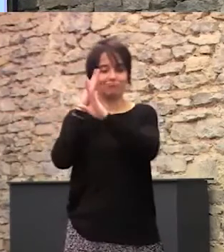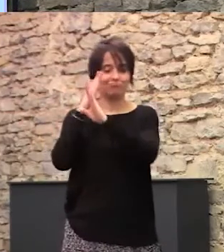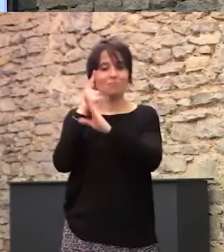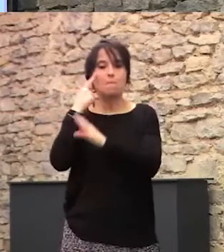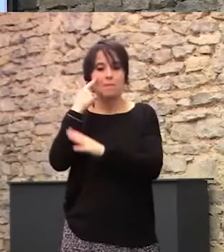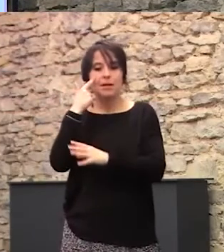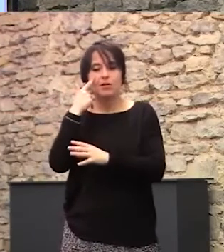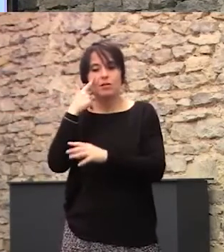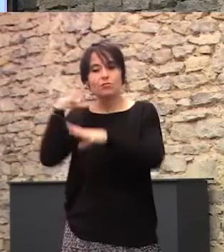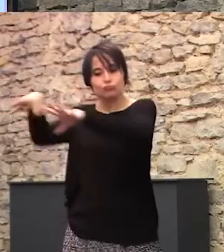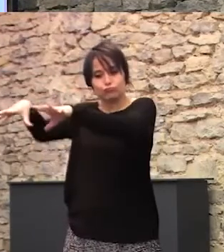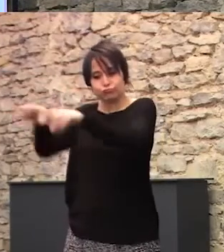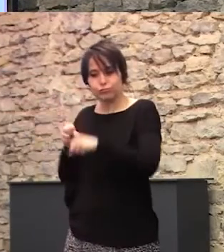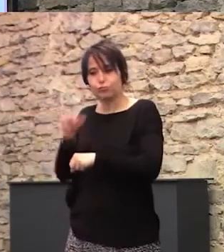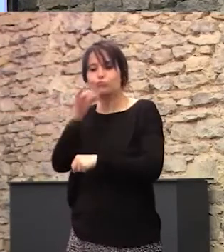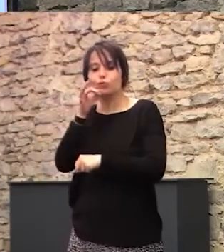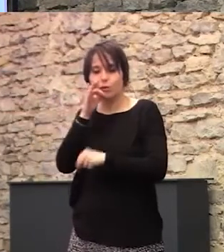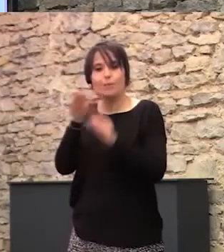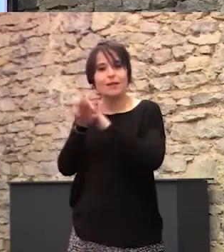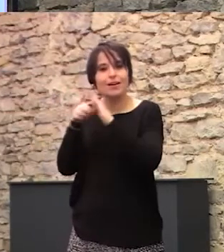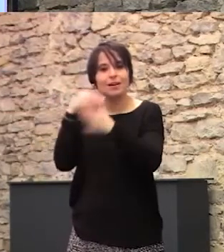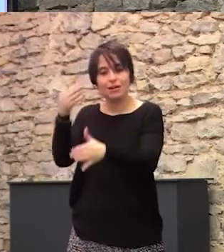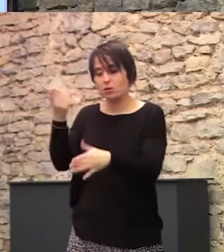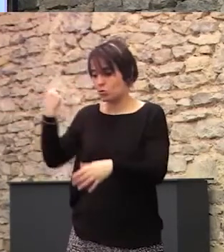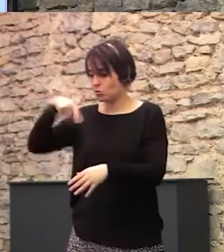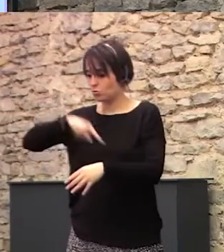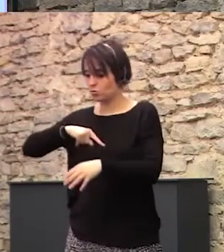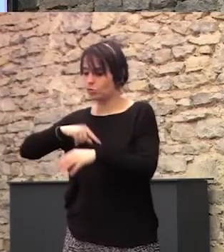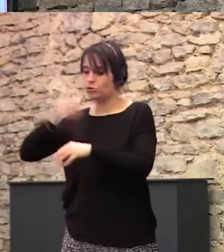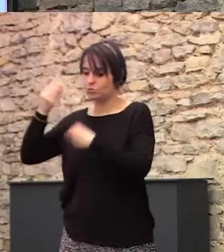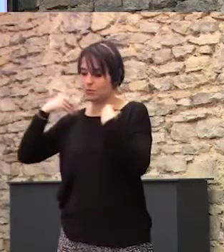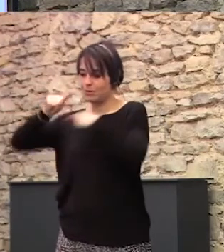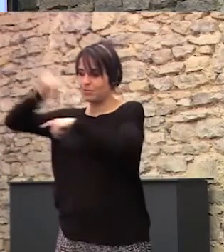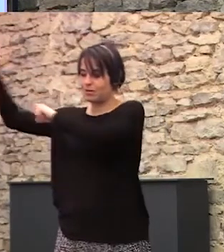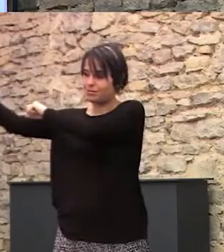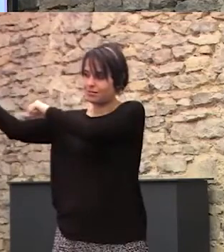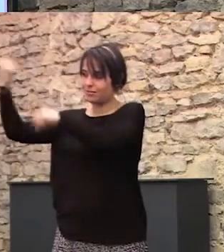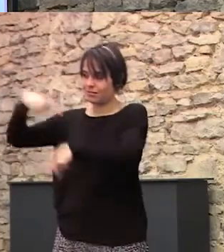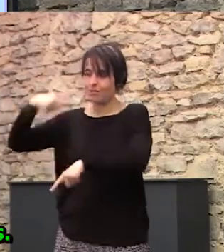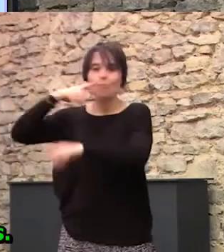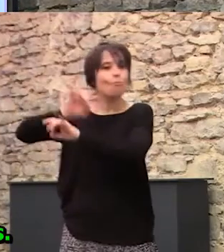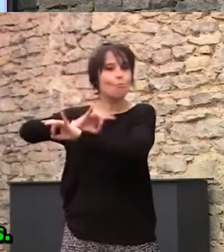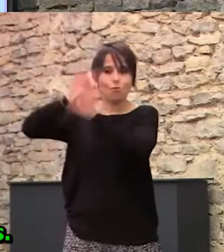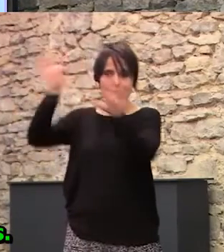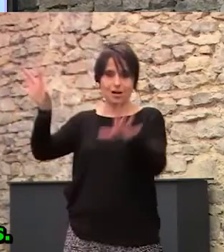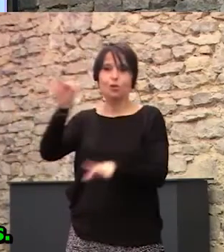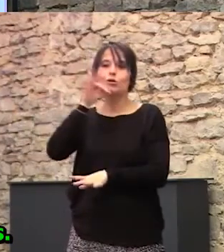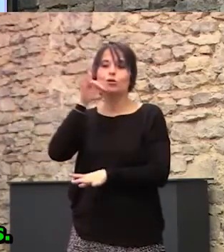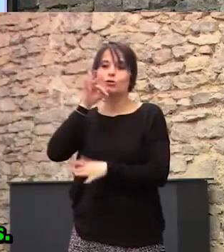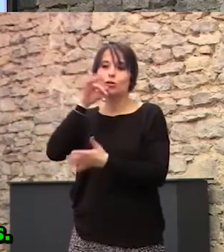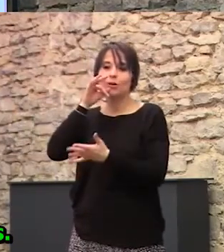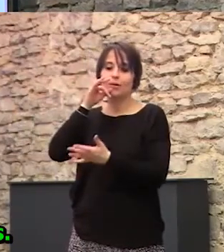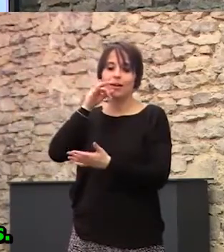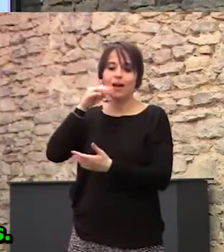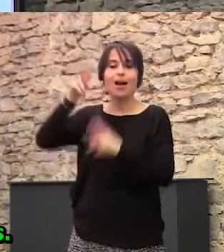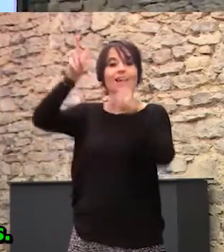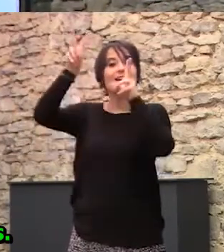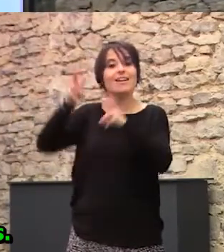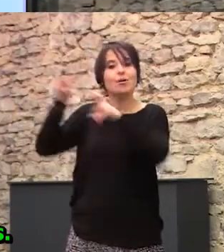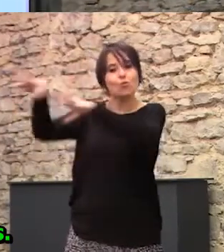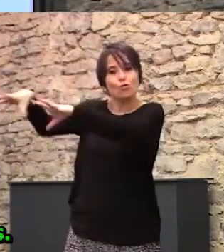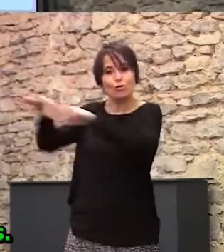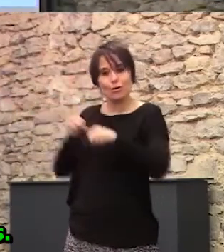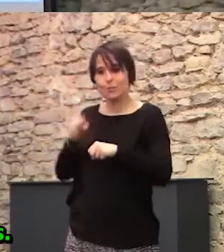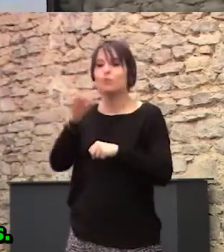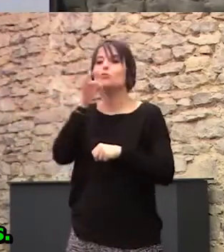pero la colonización está ahí. Las que venimos del otro lado tenemos muy claro que el neocolonialismo está aquí y